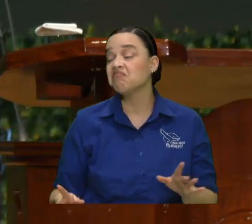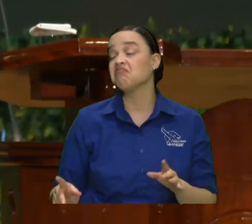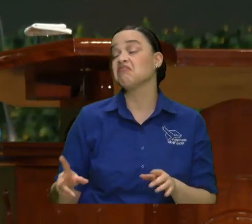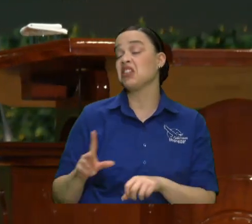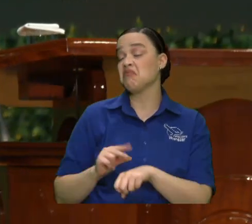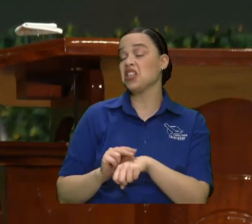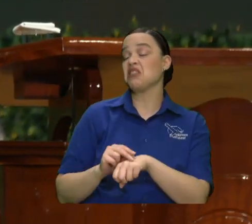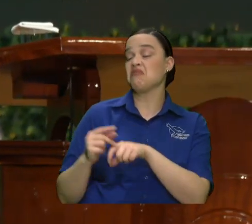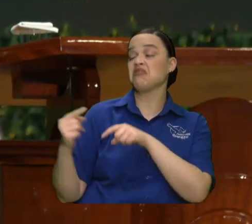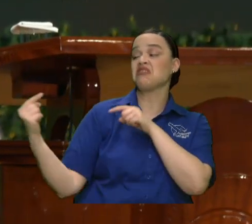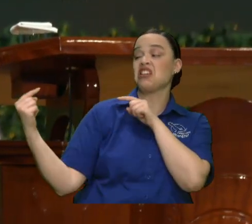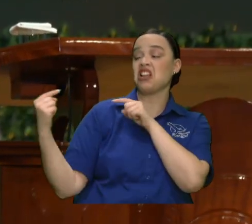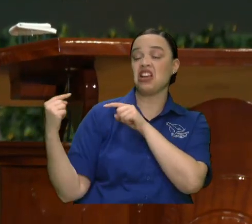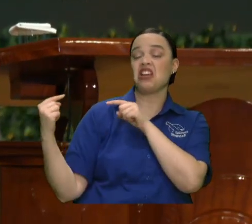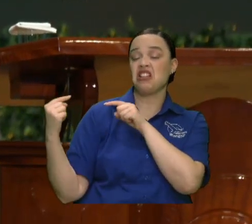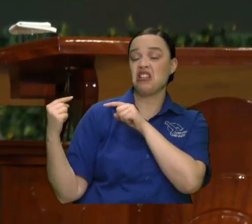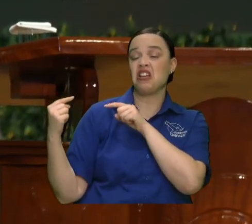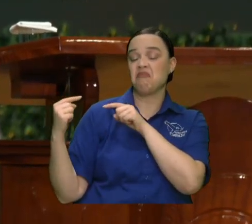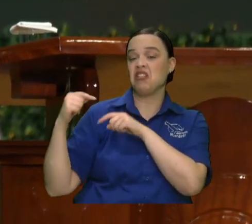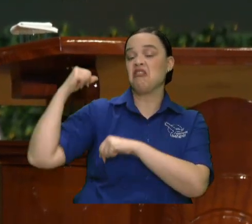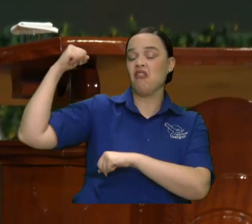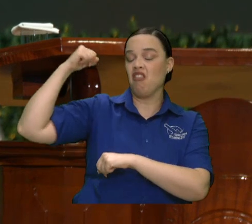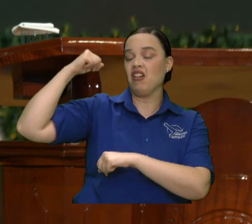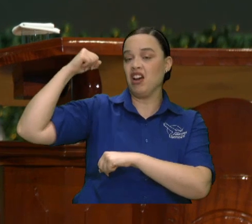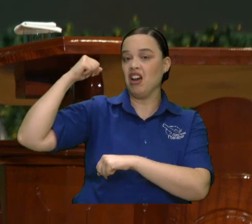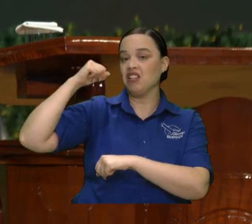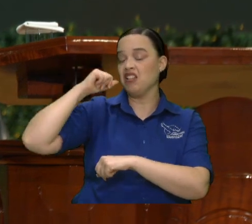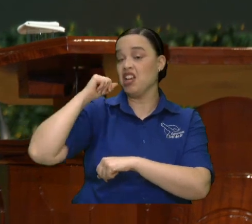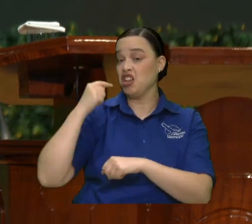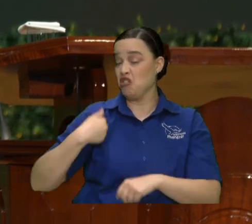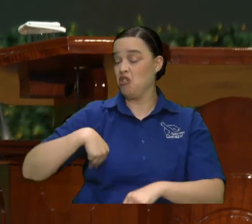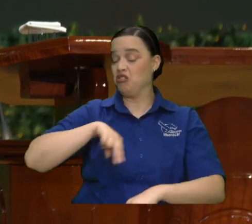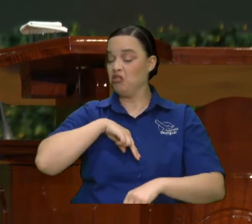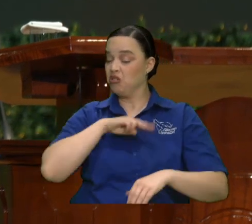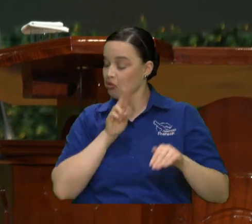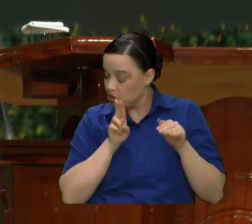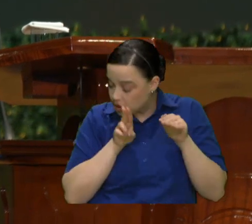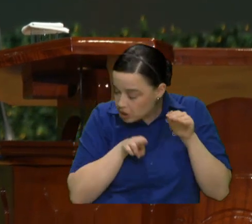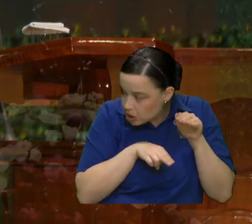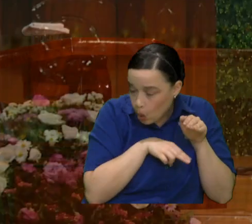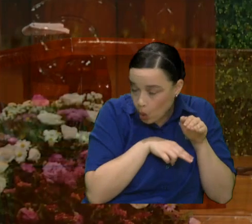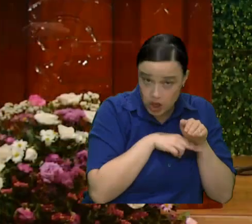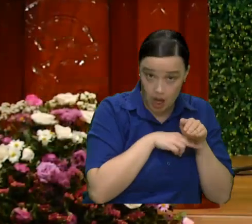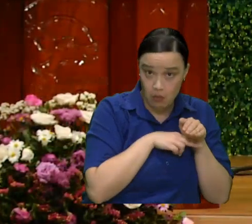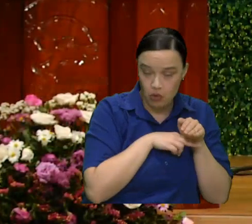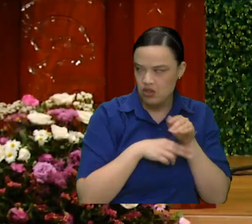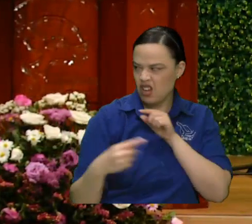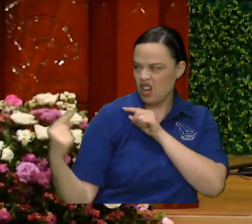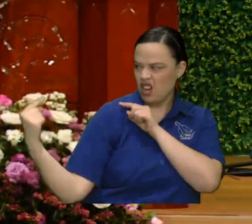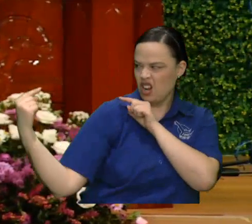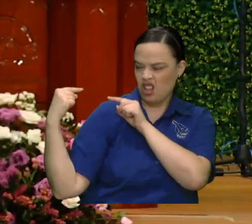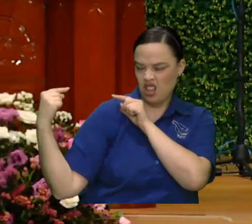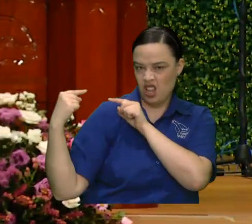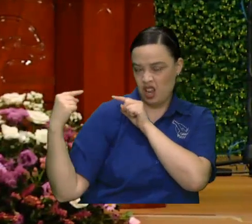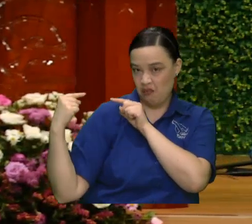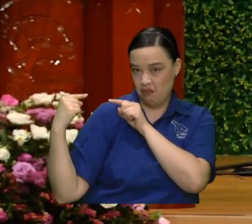nos vamos a meter a cuevas nos vamos a esconder y dejamos que este enemigo empiece hermano a socavar